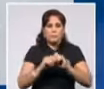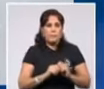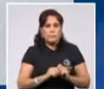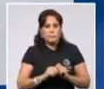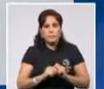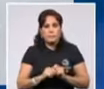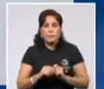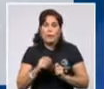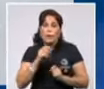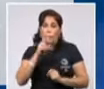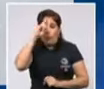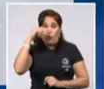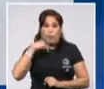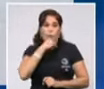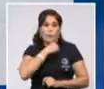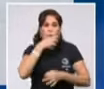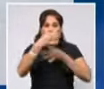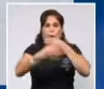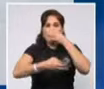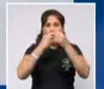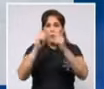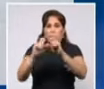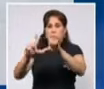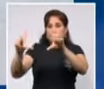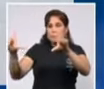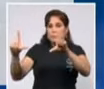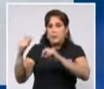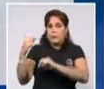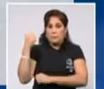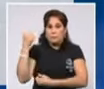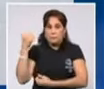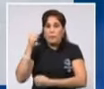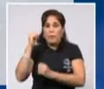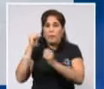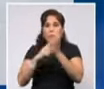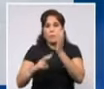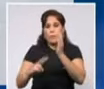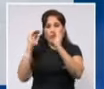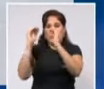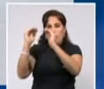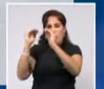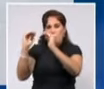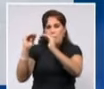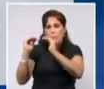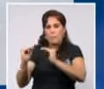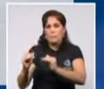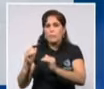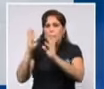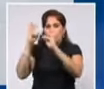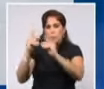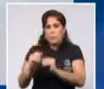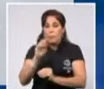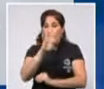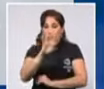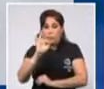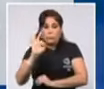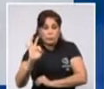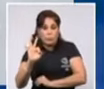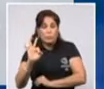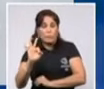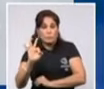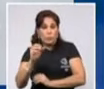el doctor Francisco Durán García. Aquí está por provincias la cantidad de casos, los 48 casos que